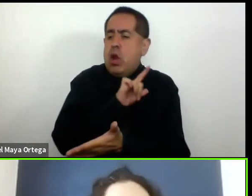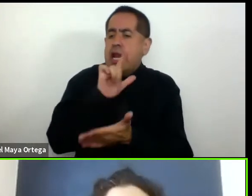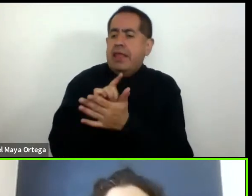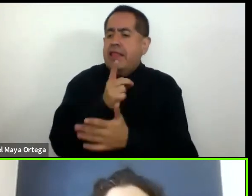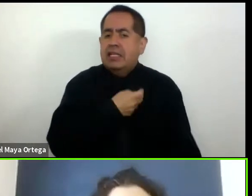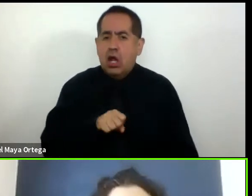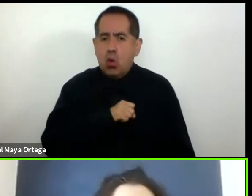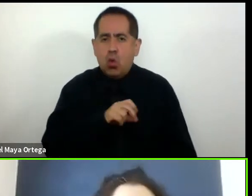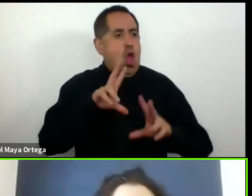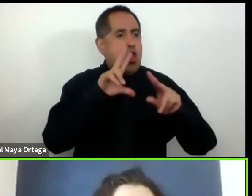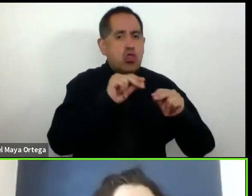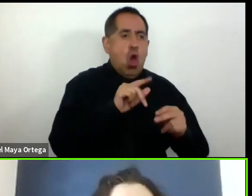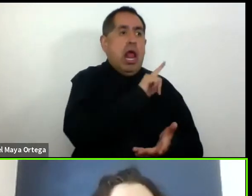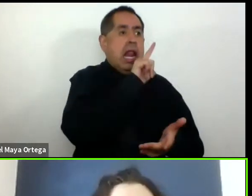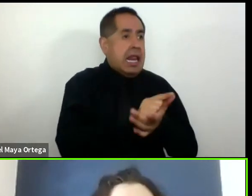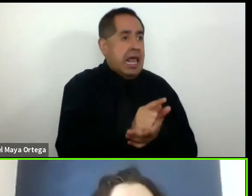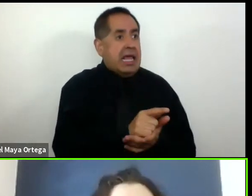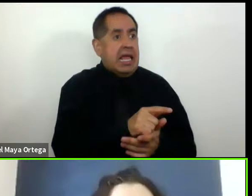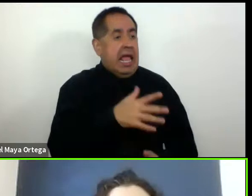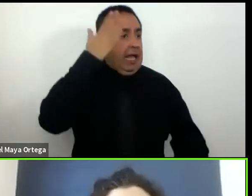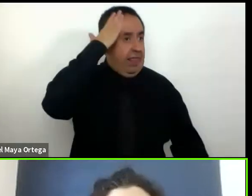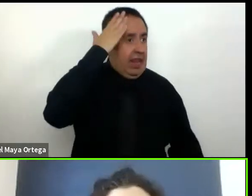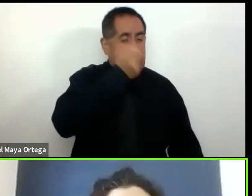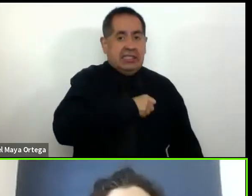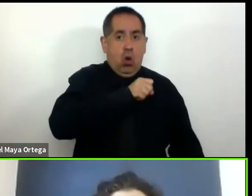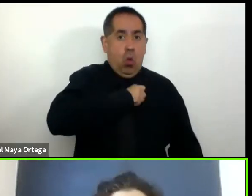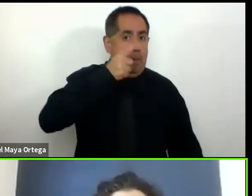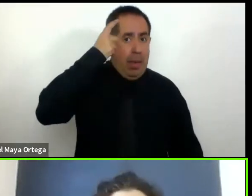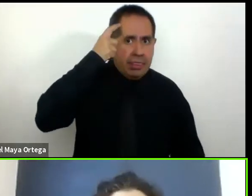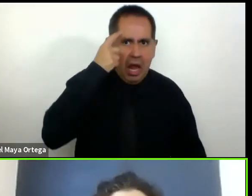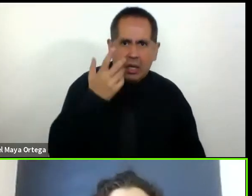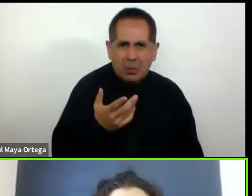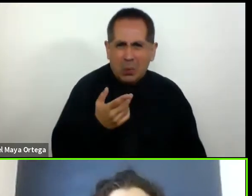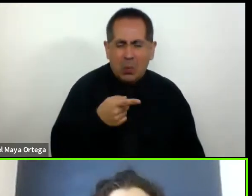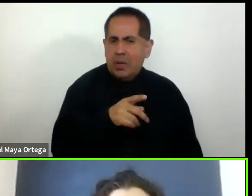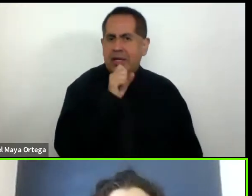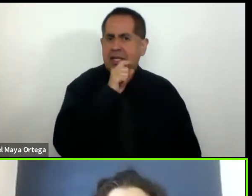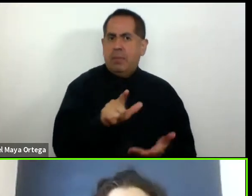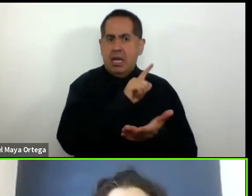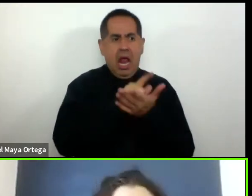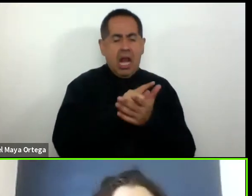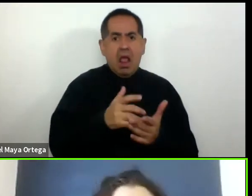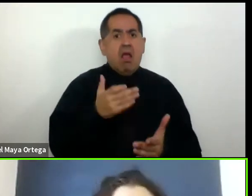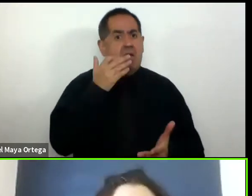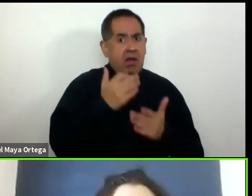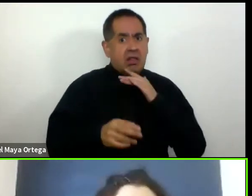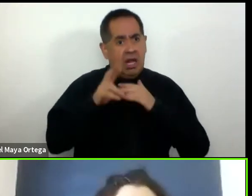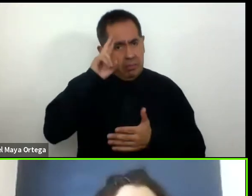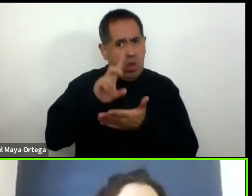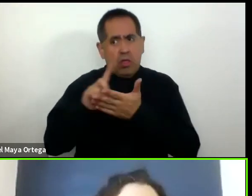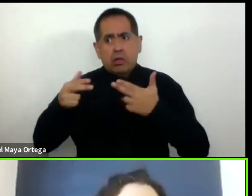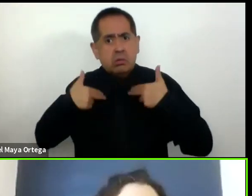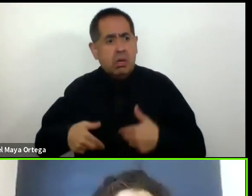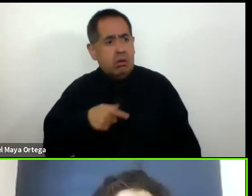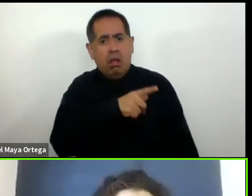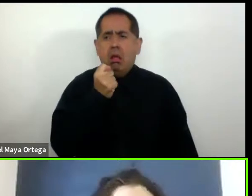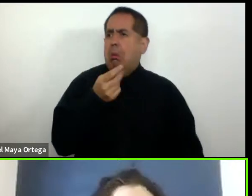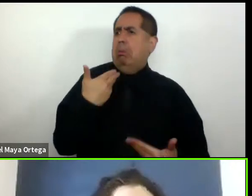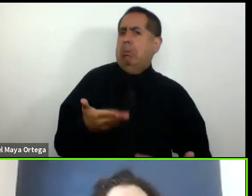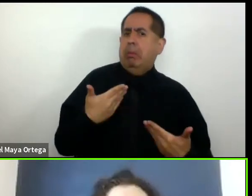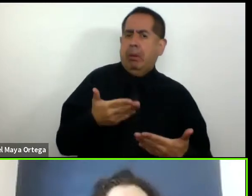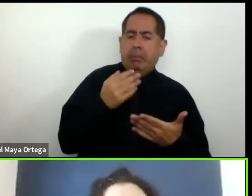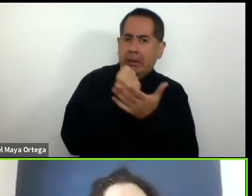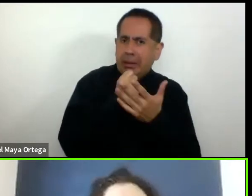Ley General de Salud Mental. También nos preocupa que la ley avala violaciones a derechos humanos fundamentales. Por